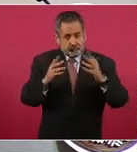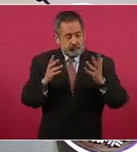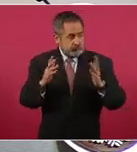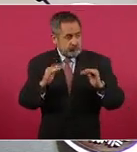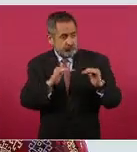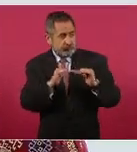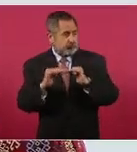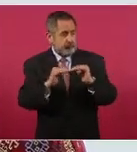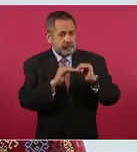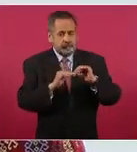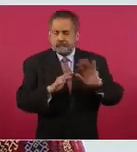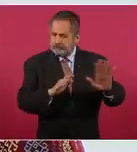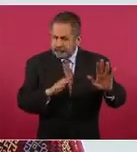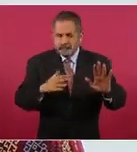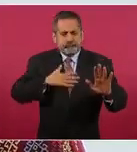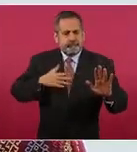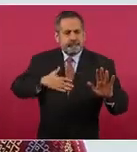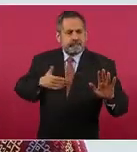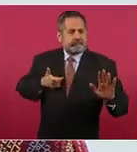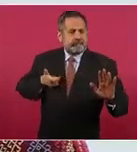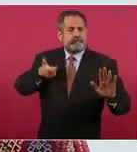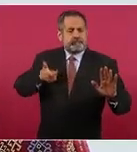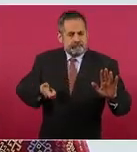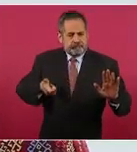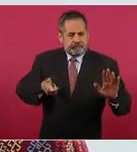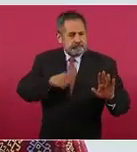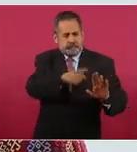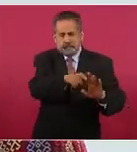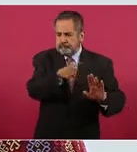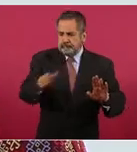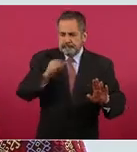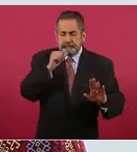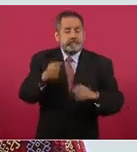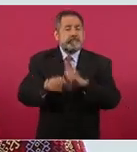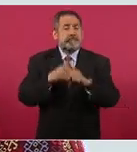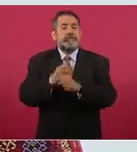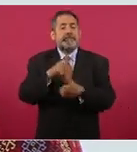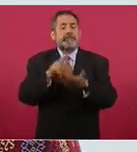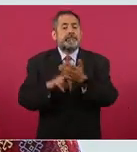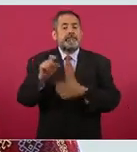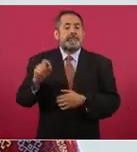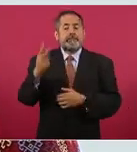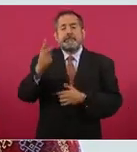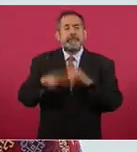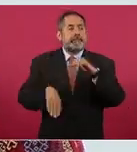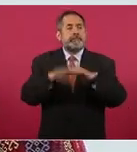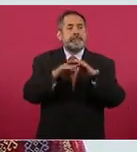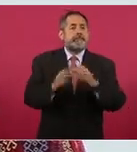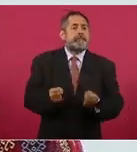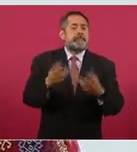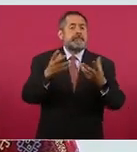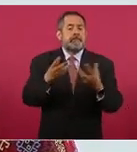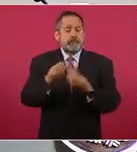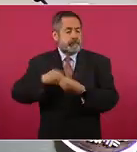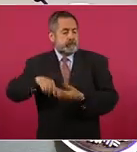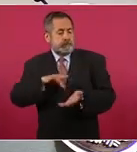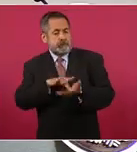variación en el precio, ese estímulo fiscal en el 2022 alcanzó un apoyo